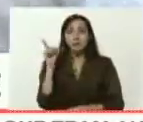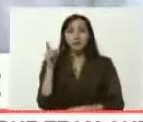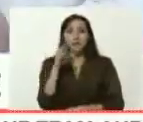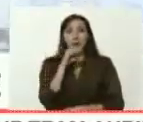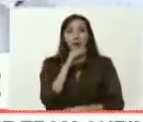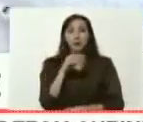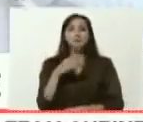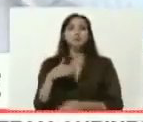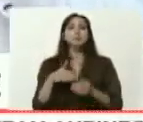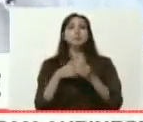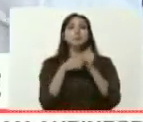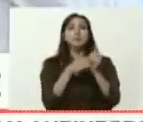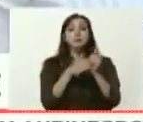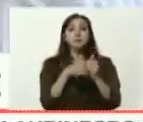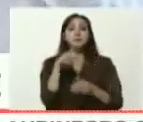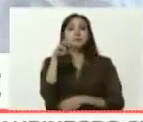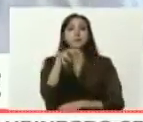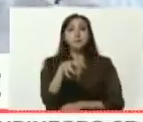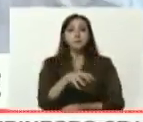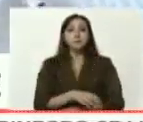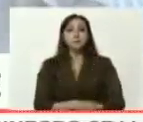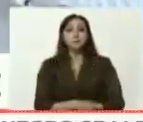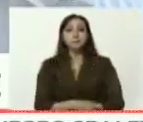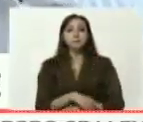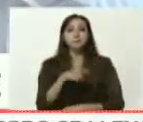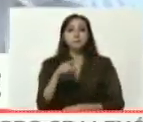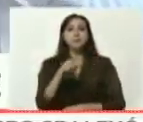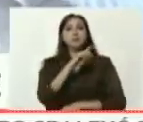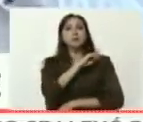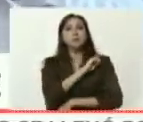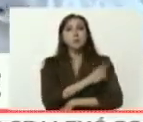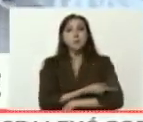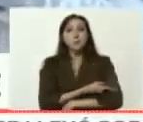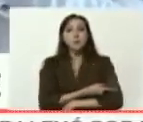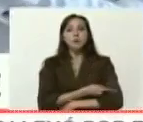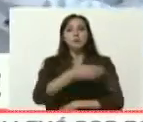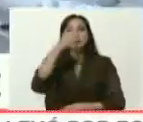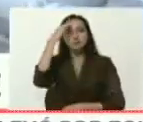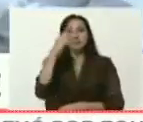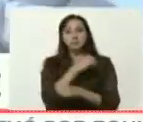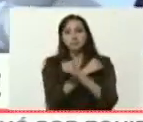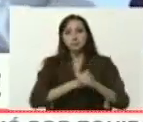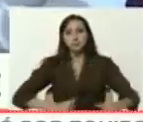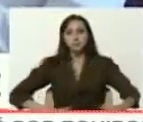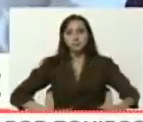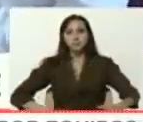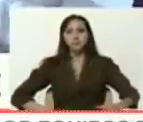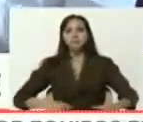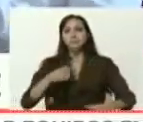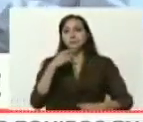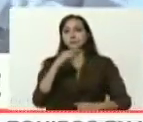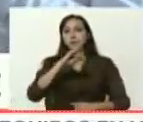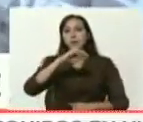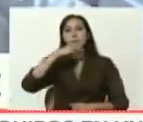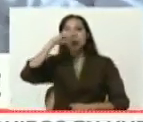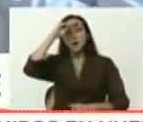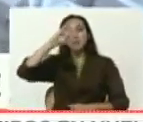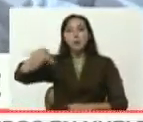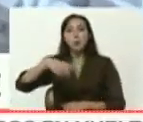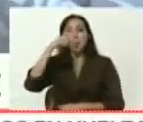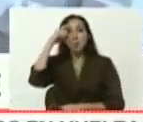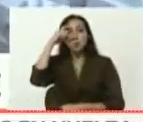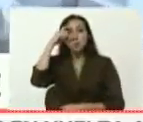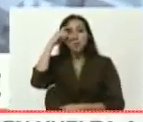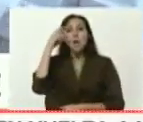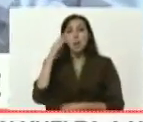Estado Mayor de la Comandancia en Jefe de la Fuerza Armada Nacional Bolivariana, que destacaba que Jorge Rodríguez Padre fue un líder